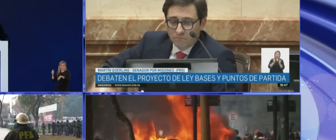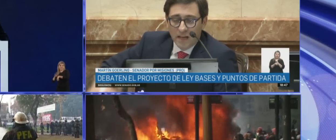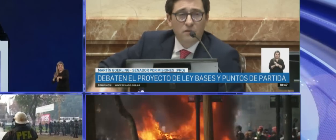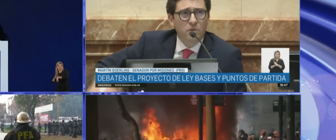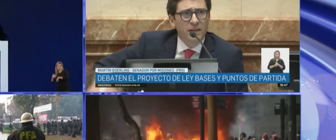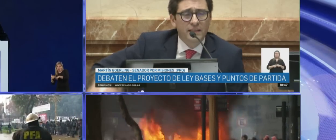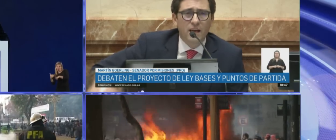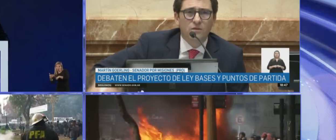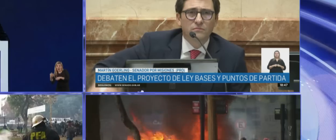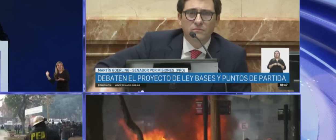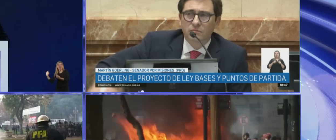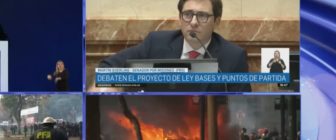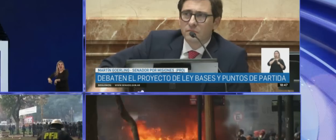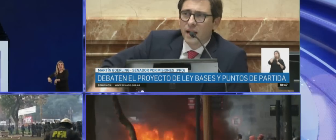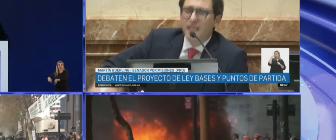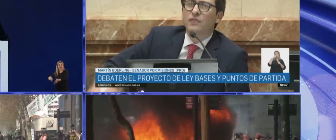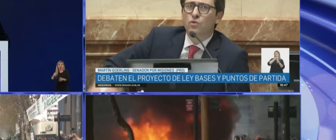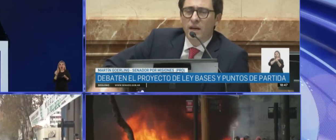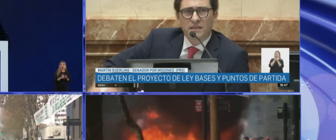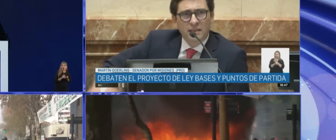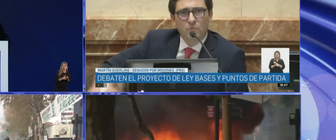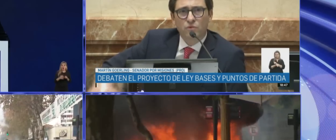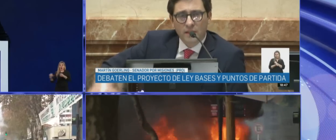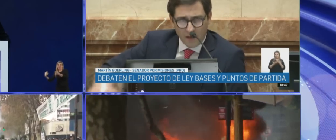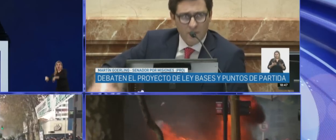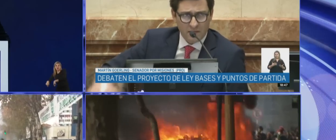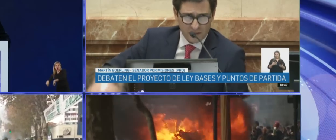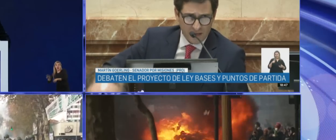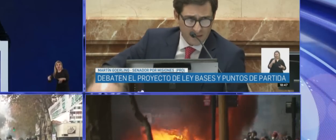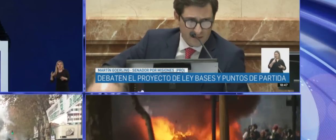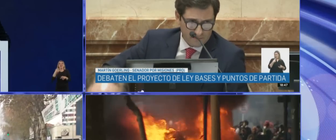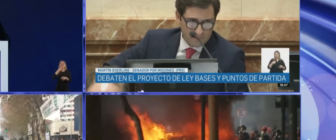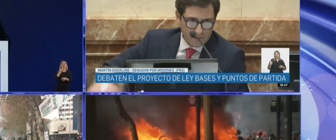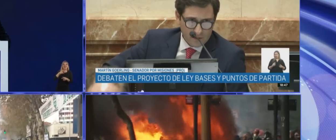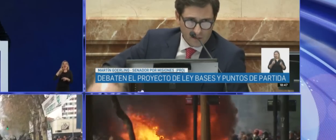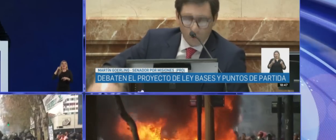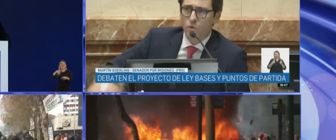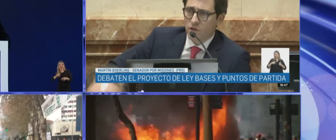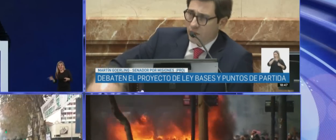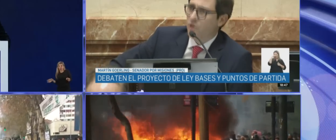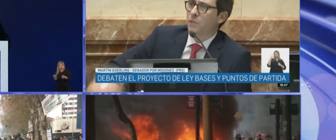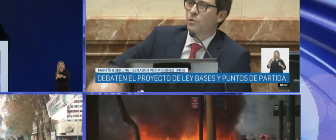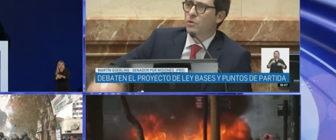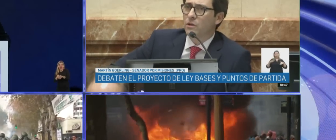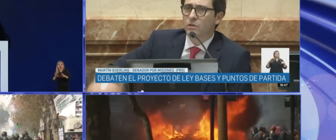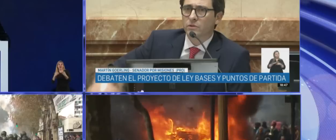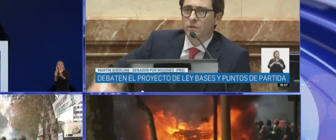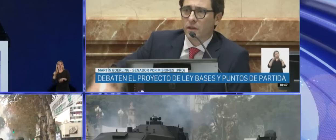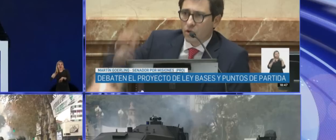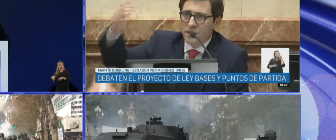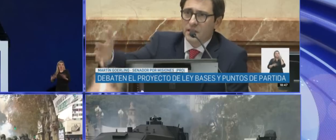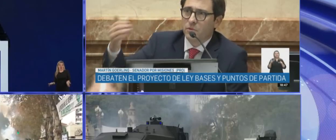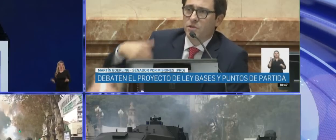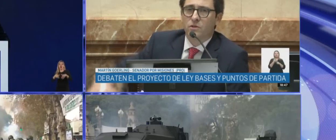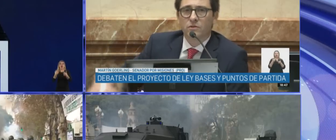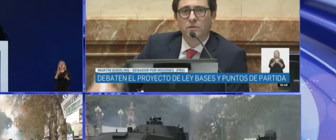o sea, a invertir. Y por ende la tasa de interés es un mecanismo de coordinación intertemporal, no el resultado de andar